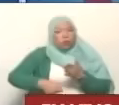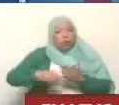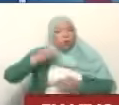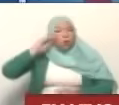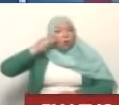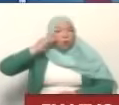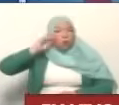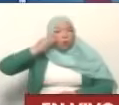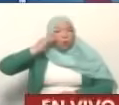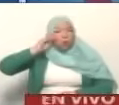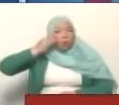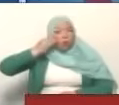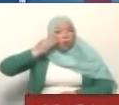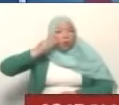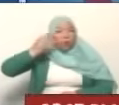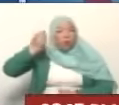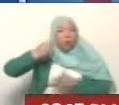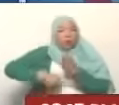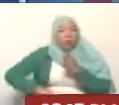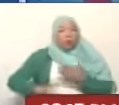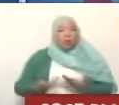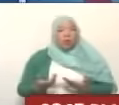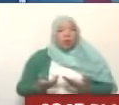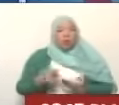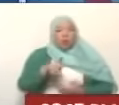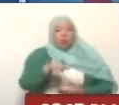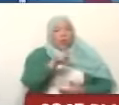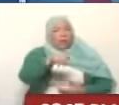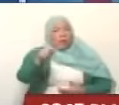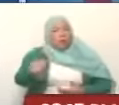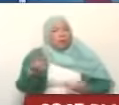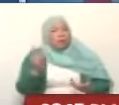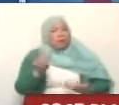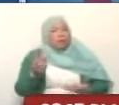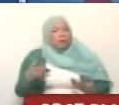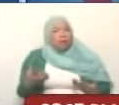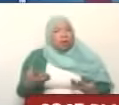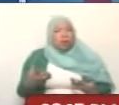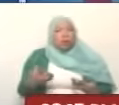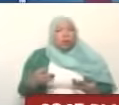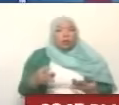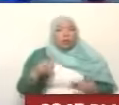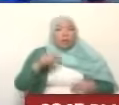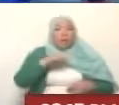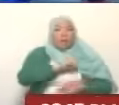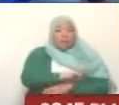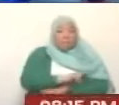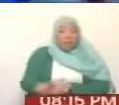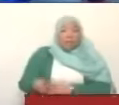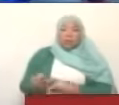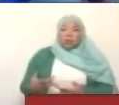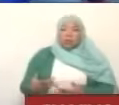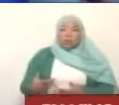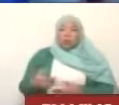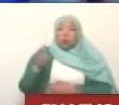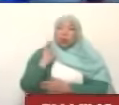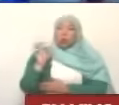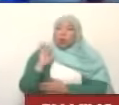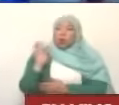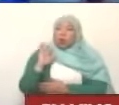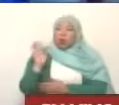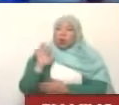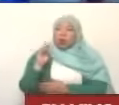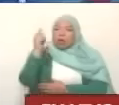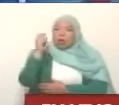para prohibir Facebook. ¿Qué dirían de Venezuela? Yo le digo al Congreso de Estados Unidos,